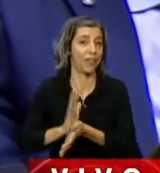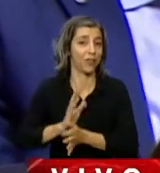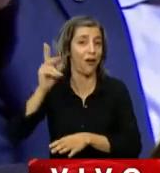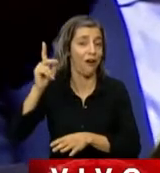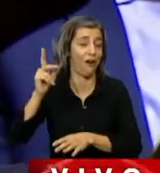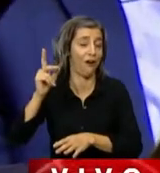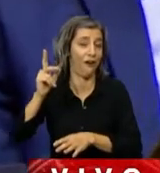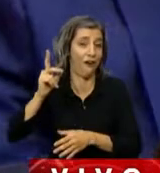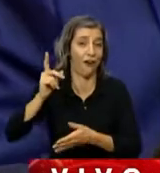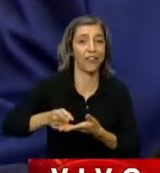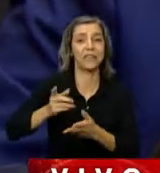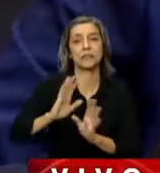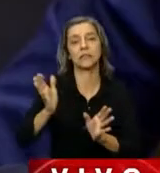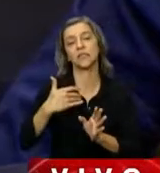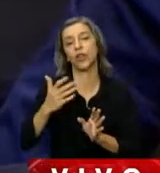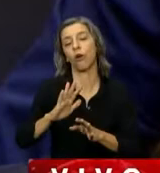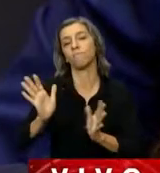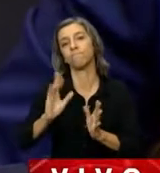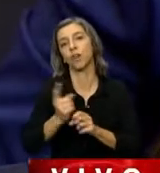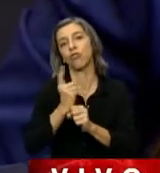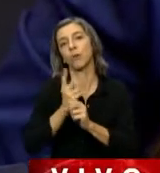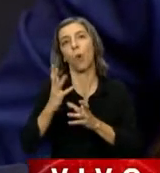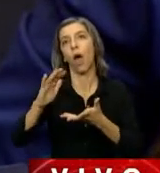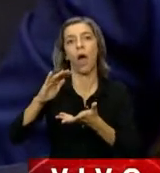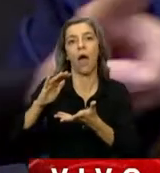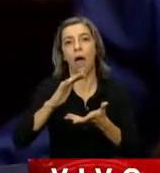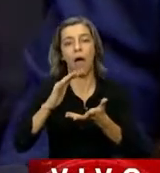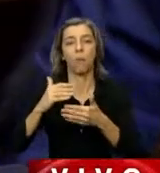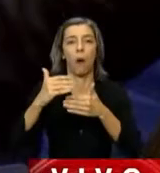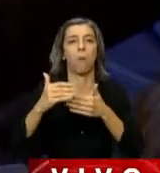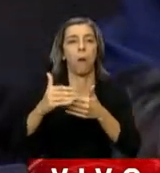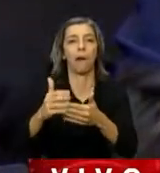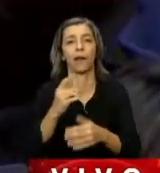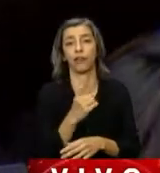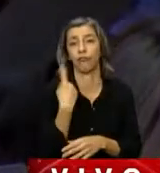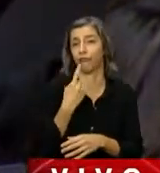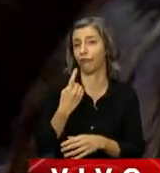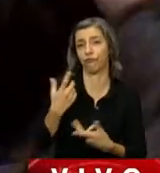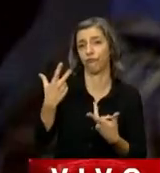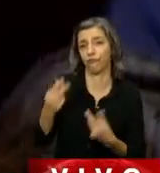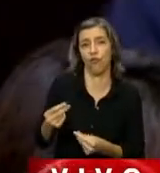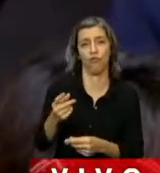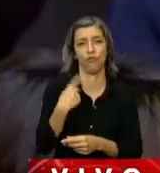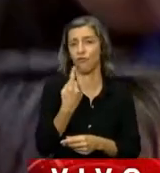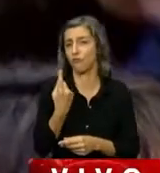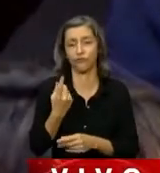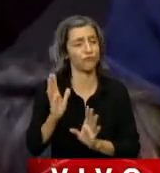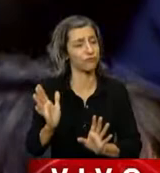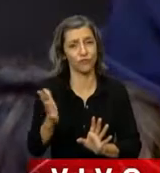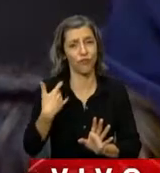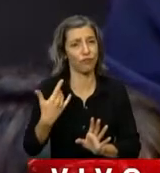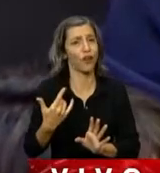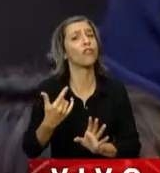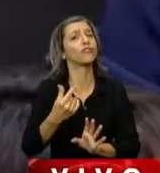cortarlo, lo pasaron para el 2022 y nos toca a nosotros los que tenemos que decir que no vamos a cortar los fondos específicos